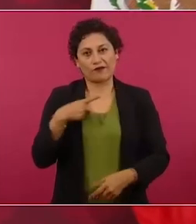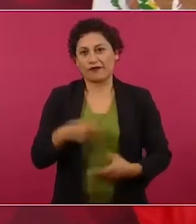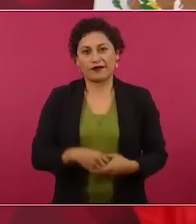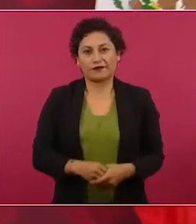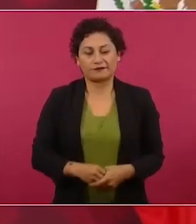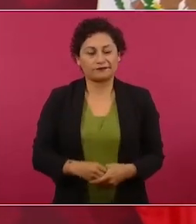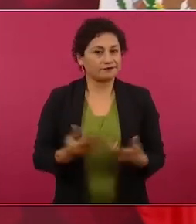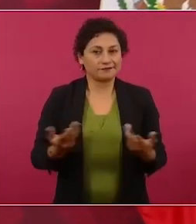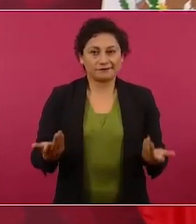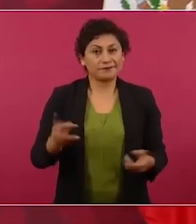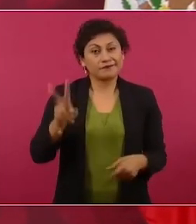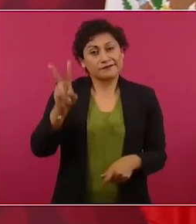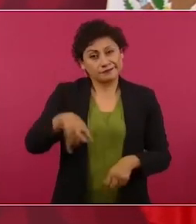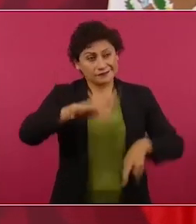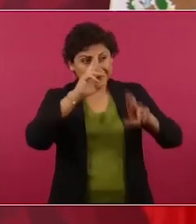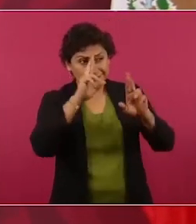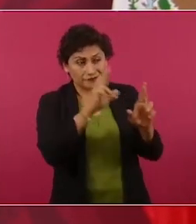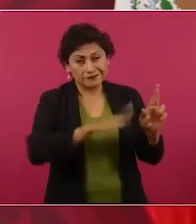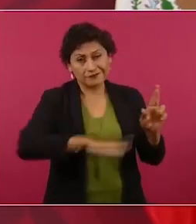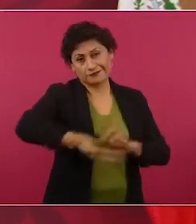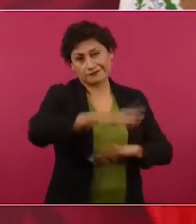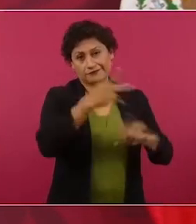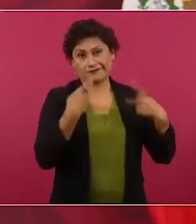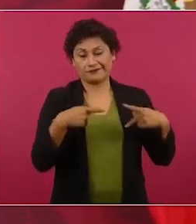No lo merece la gente.